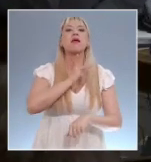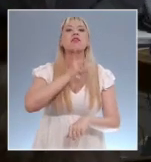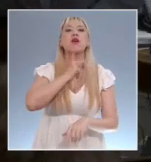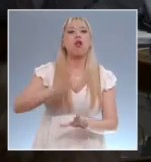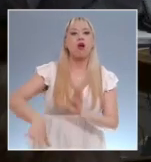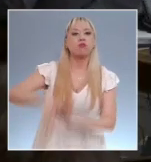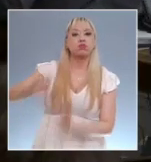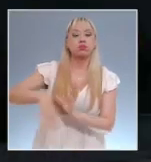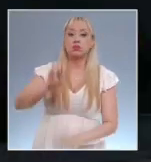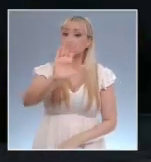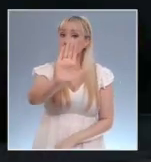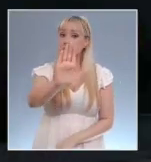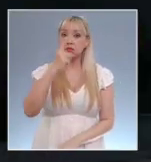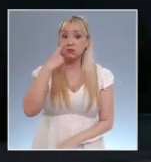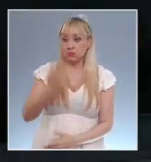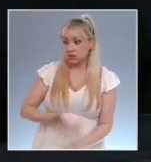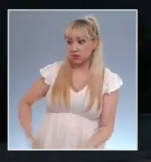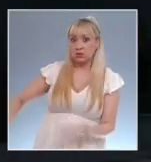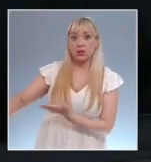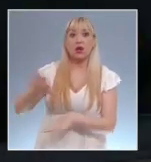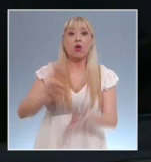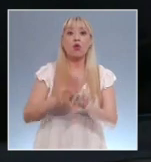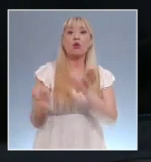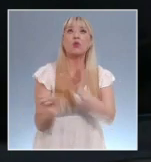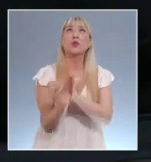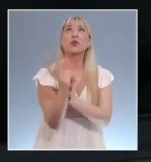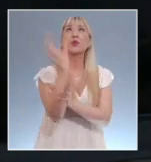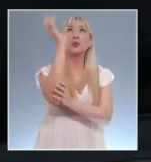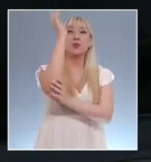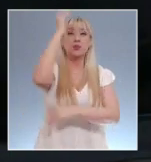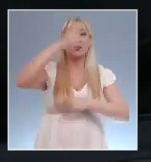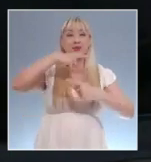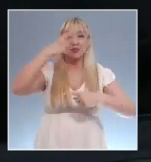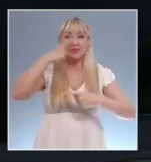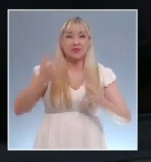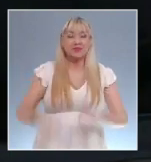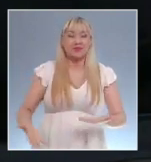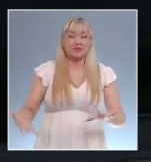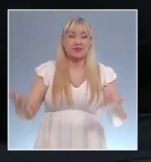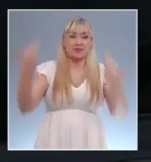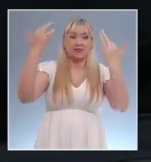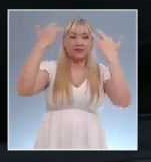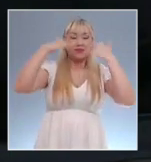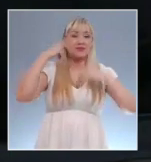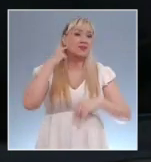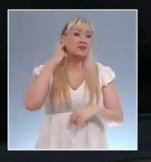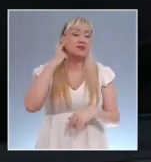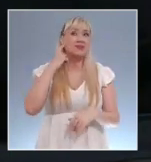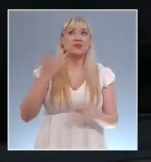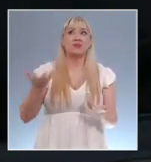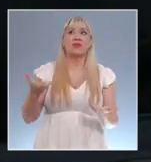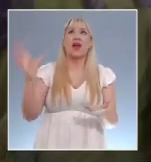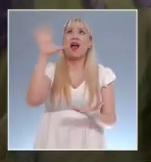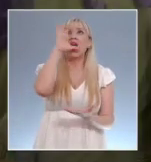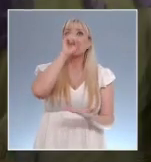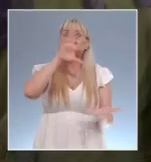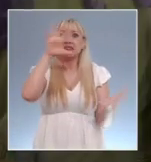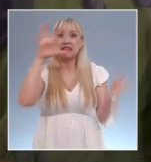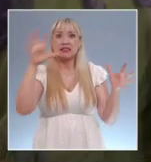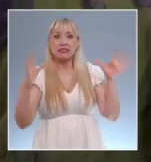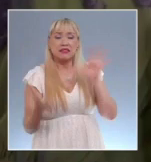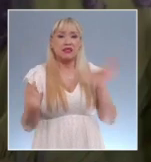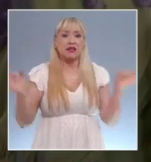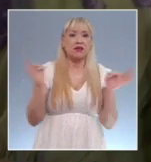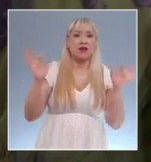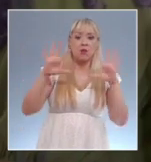efecto invernadero y, por tanto, en el incremento del cambio climático durante la producción de gas natural. Lo anterior surge de una